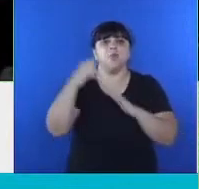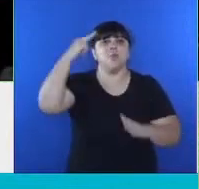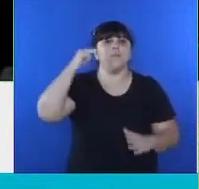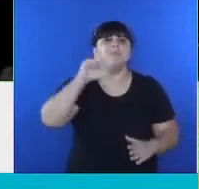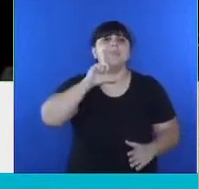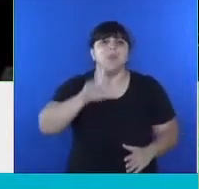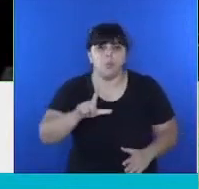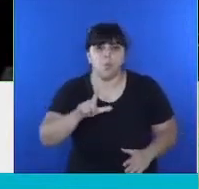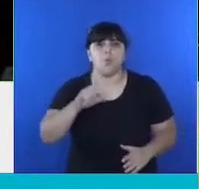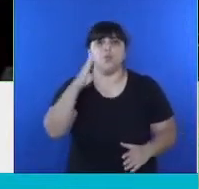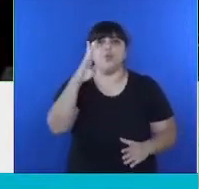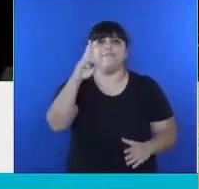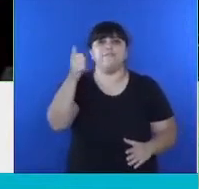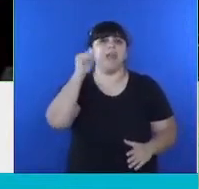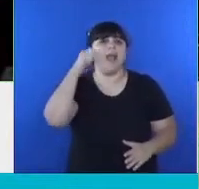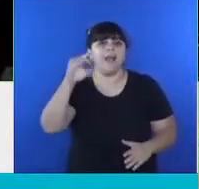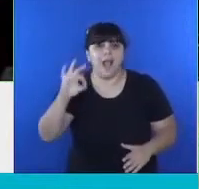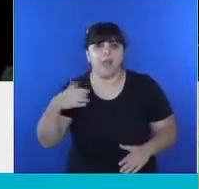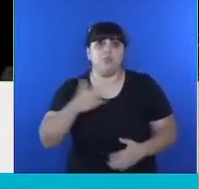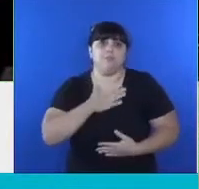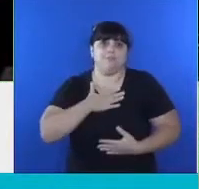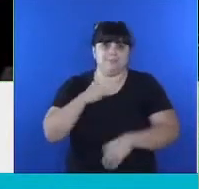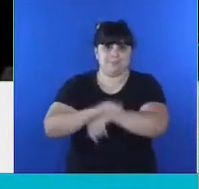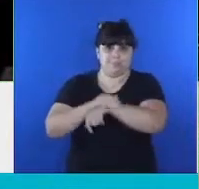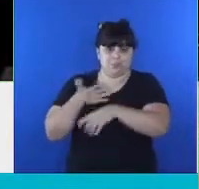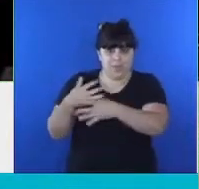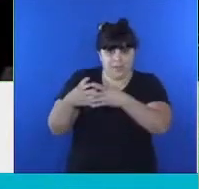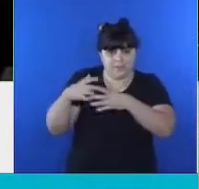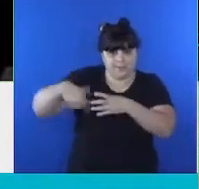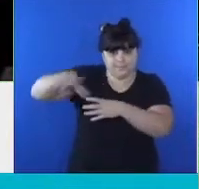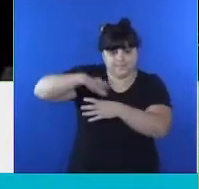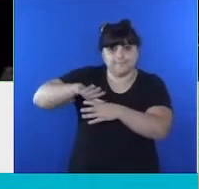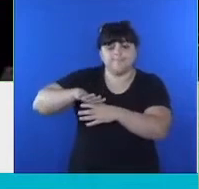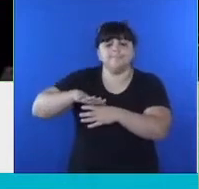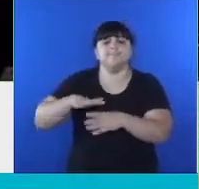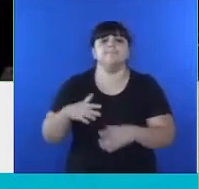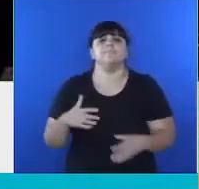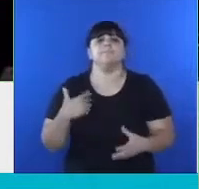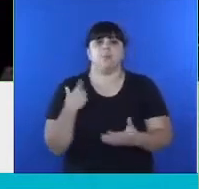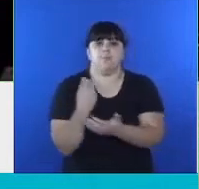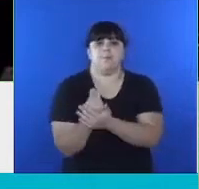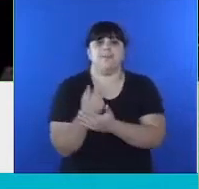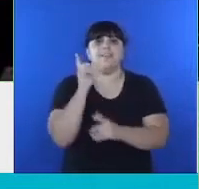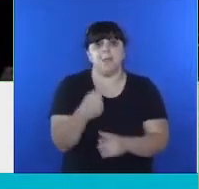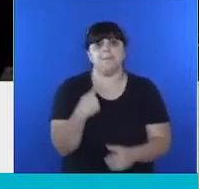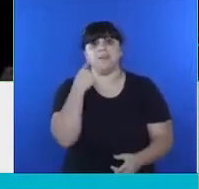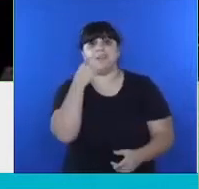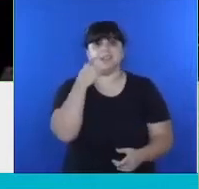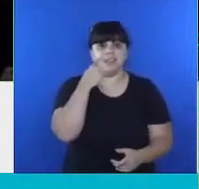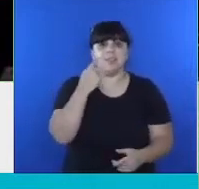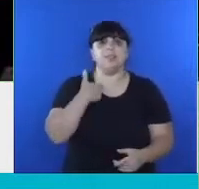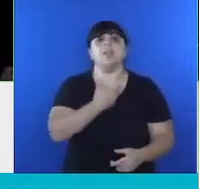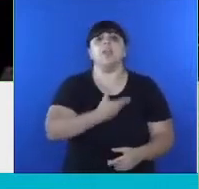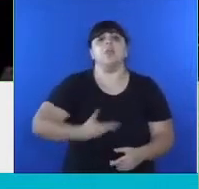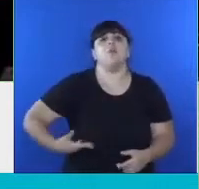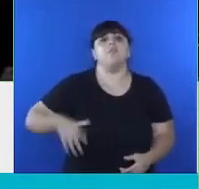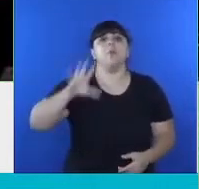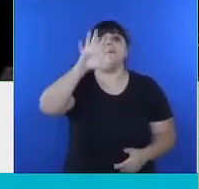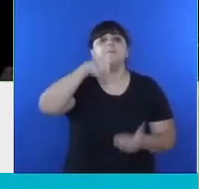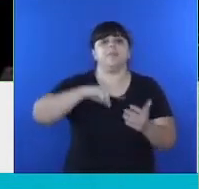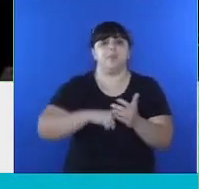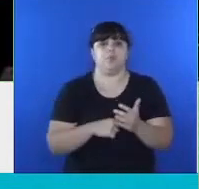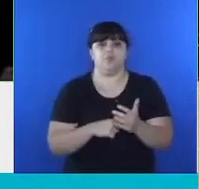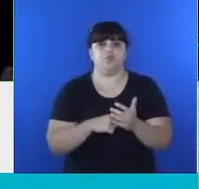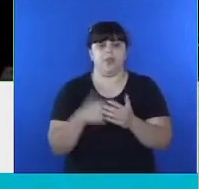de Julio y Vergado, localidades de mi sección electoral, y también con sus intendentes y con el gobernador de la provincia de